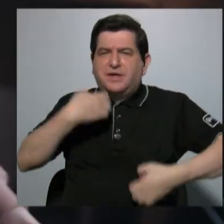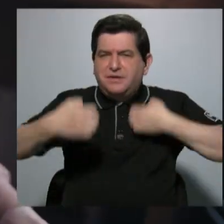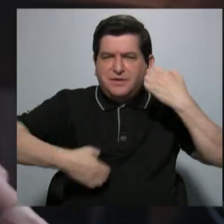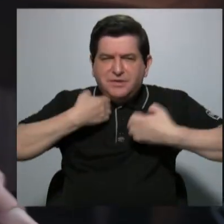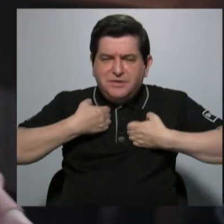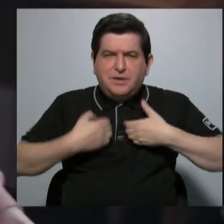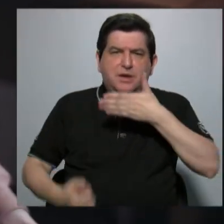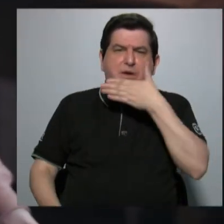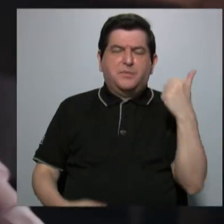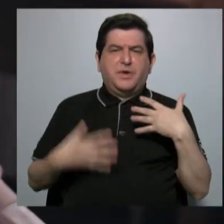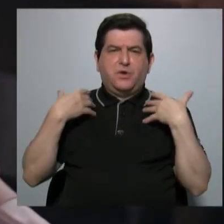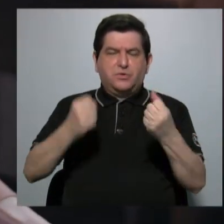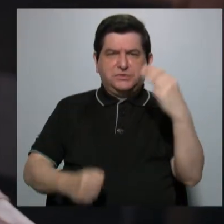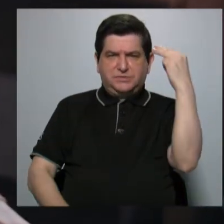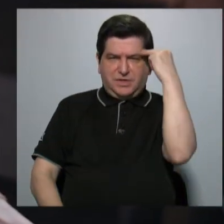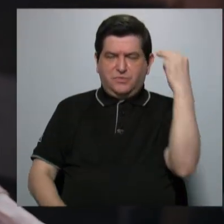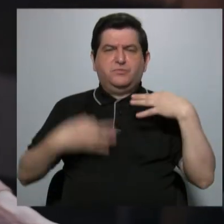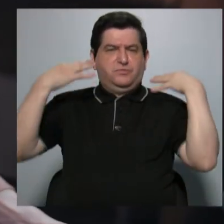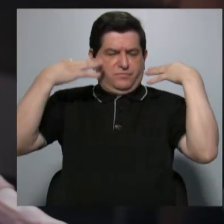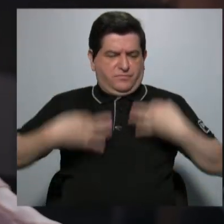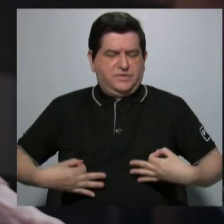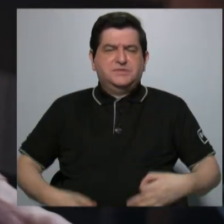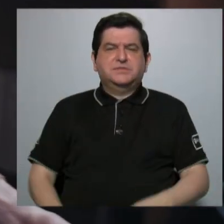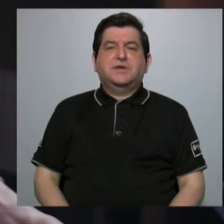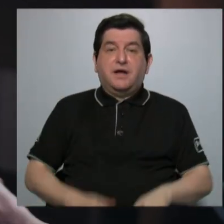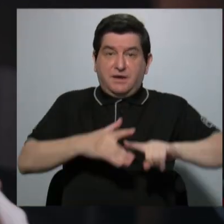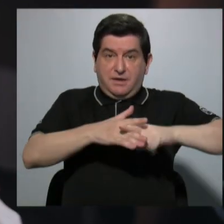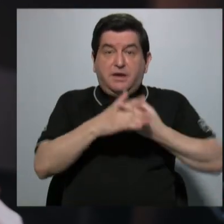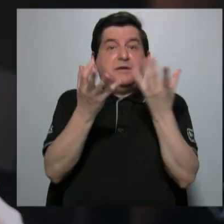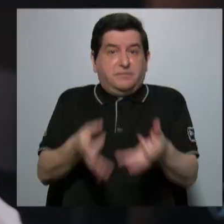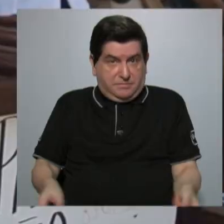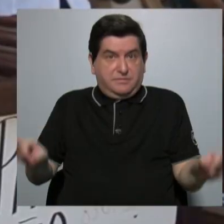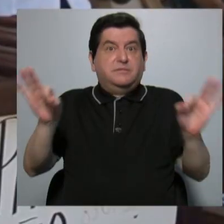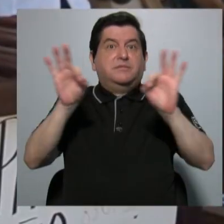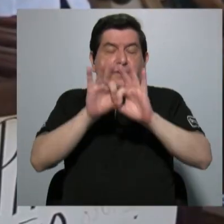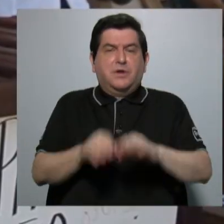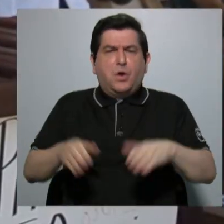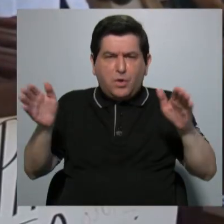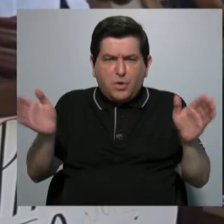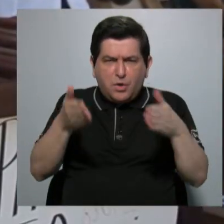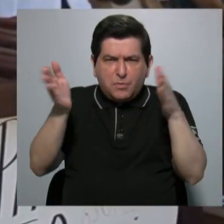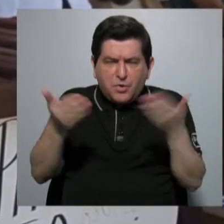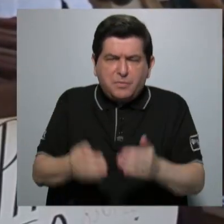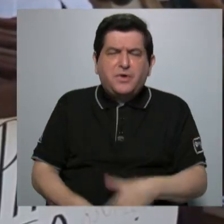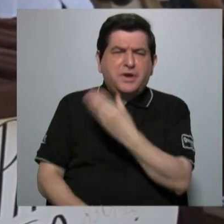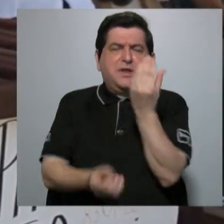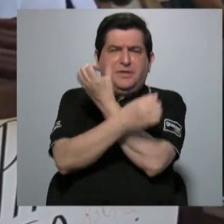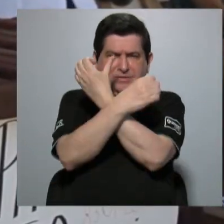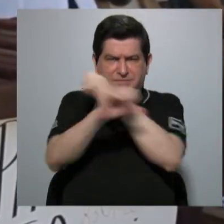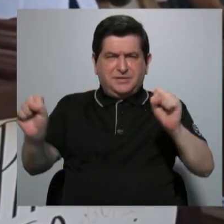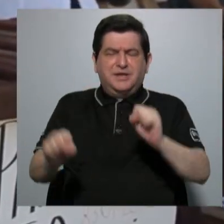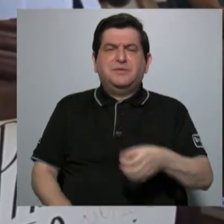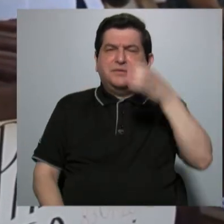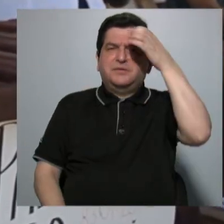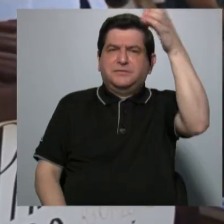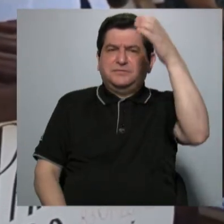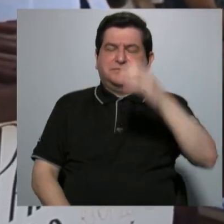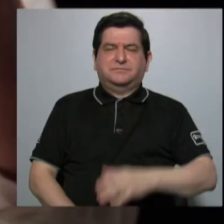emociones, mejorar la salud mental y física y es una herramienta fundamental para la promoción y el rescate de nuestra cultura.